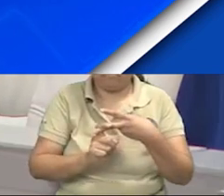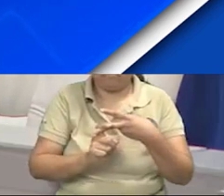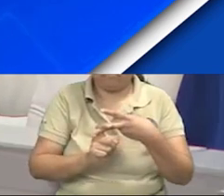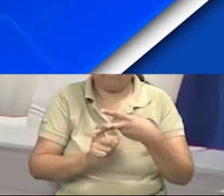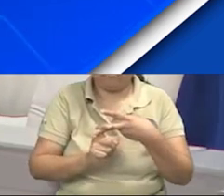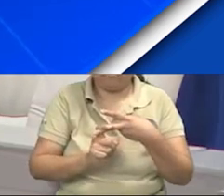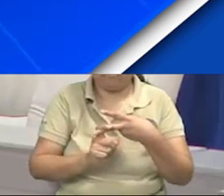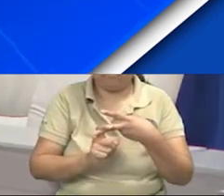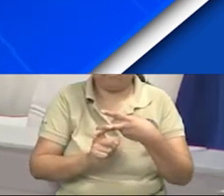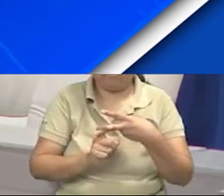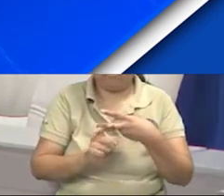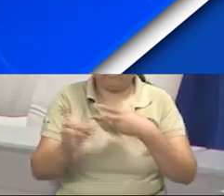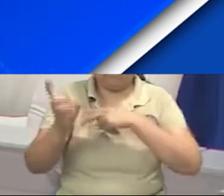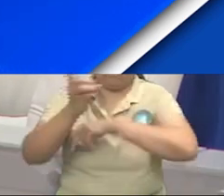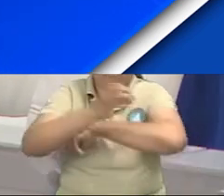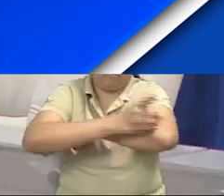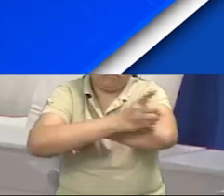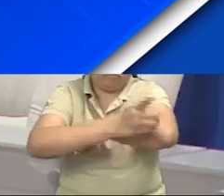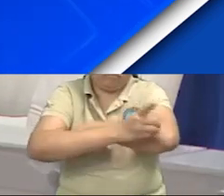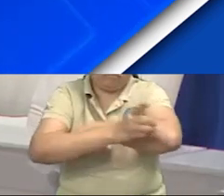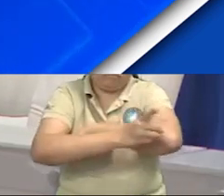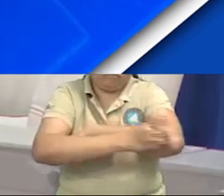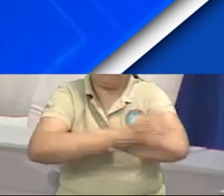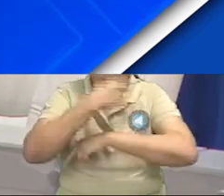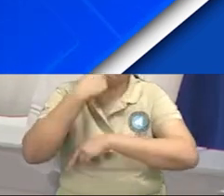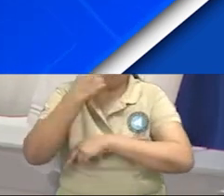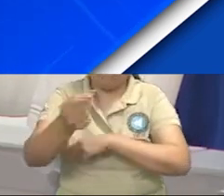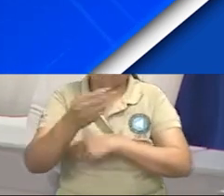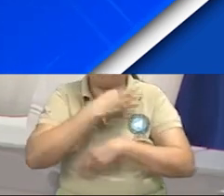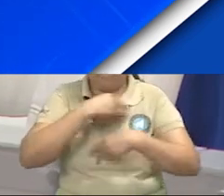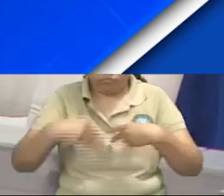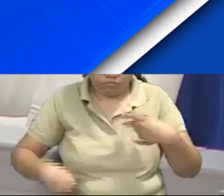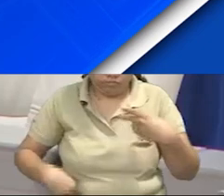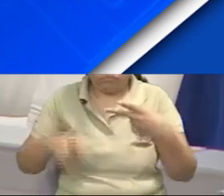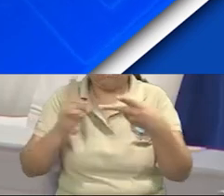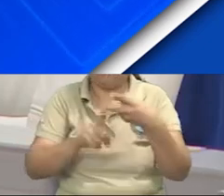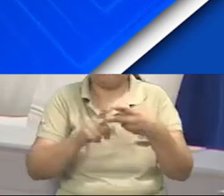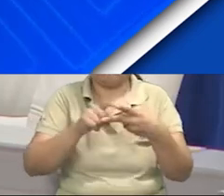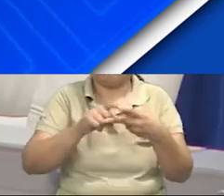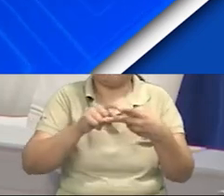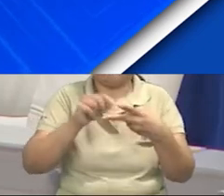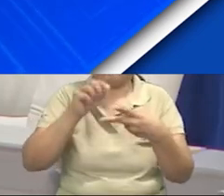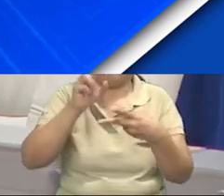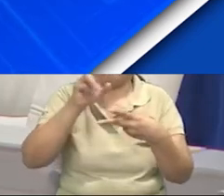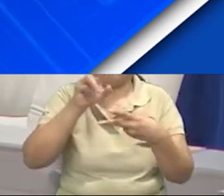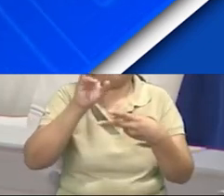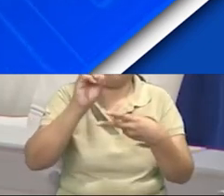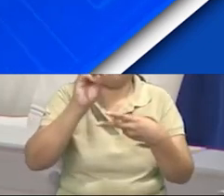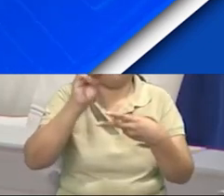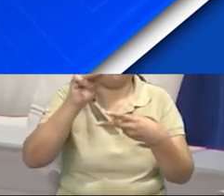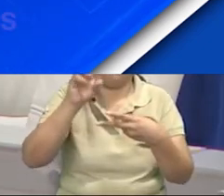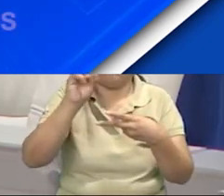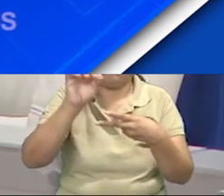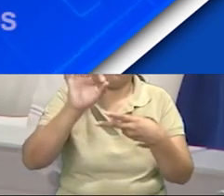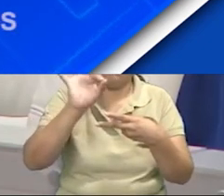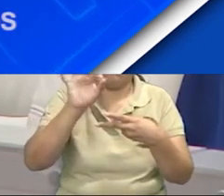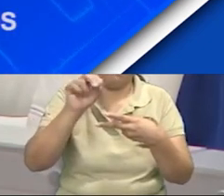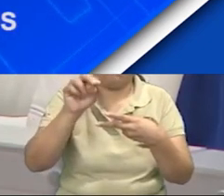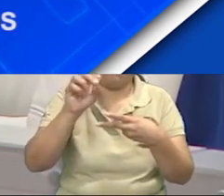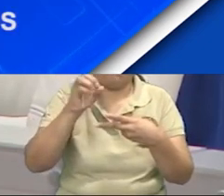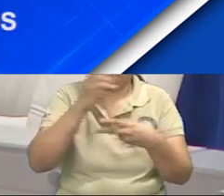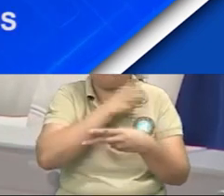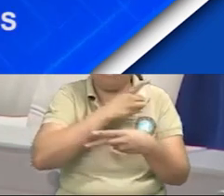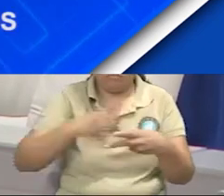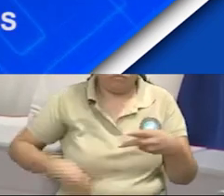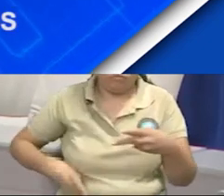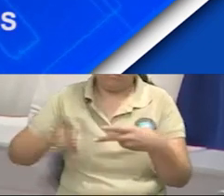que es la propuesta del comandante Daniel Ortega Saavedra la propuesta de Ramón Arsenio Espinoza propuesto por el